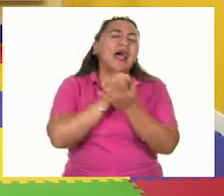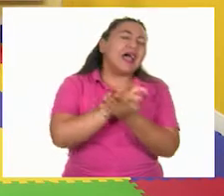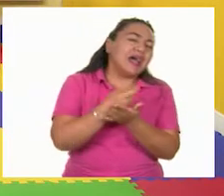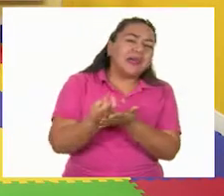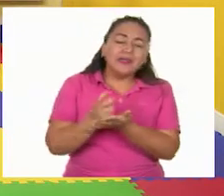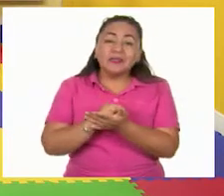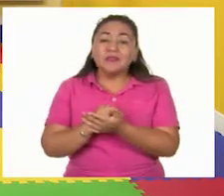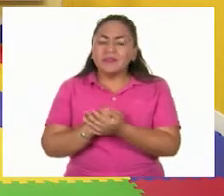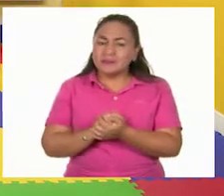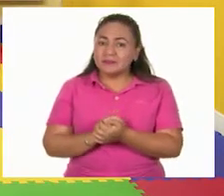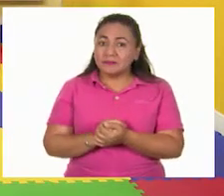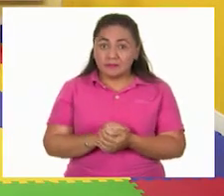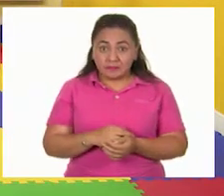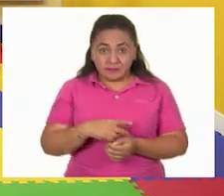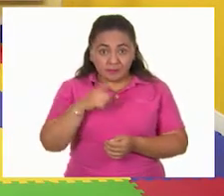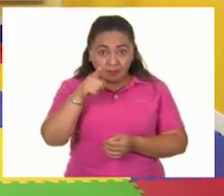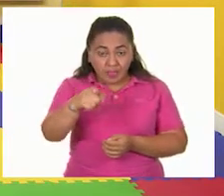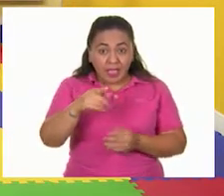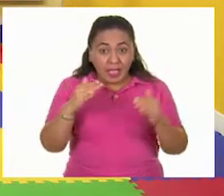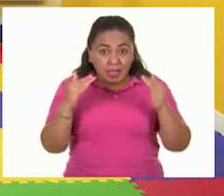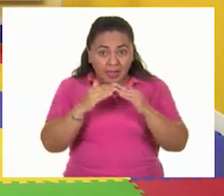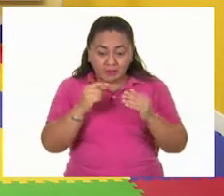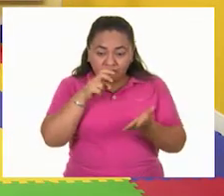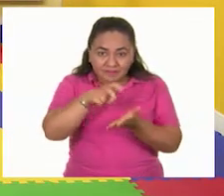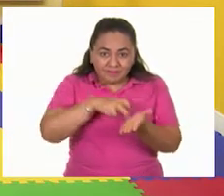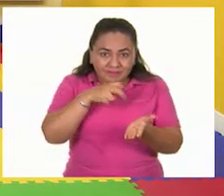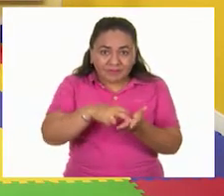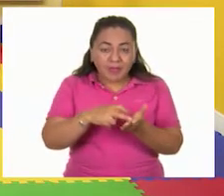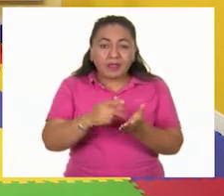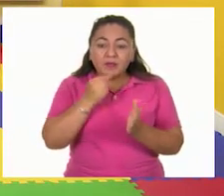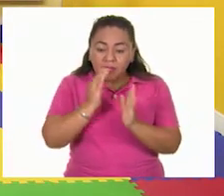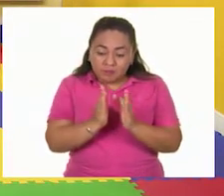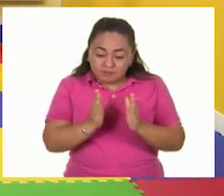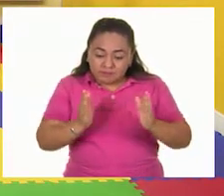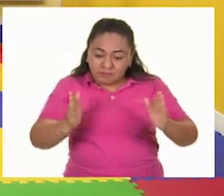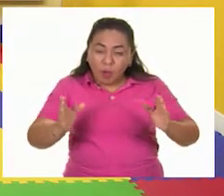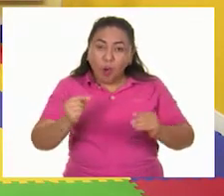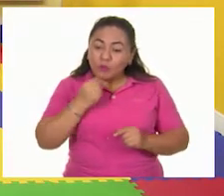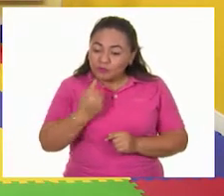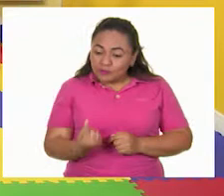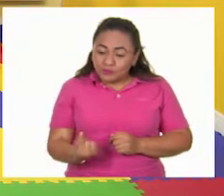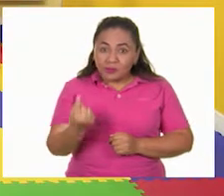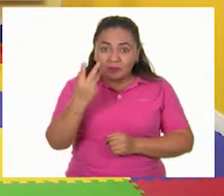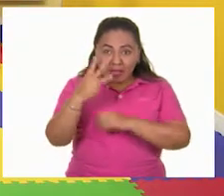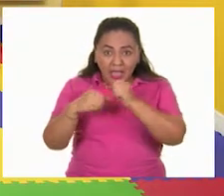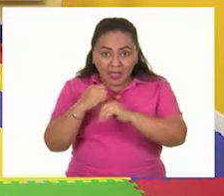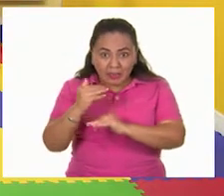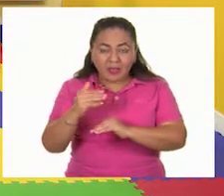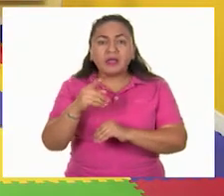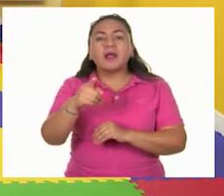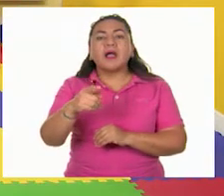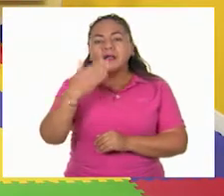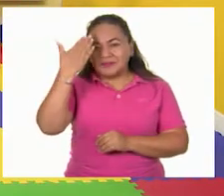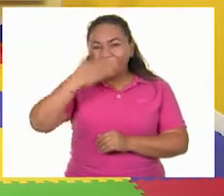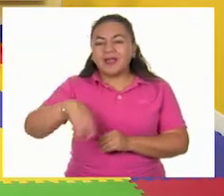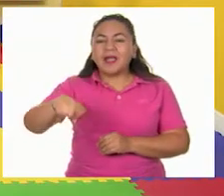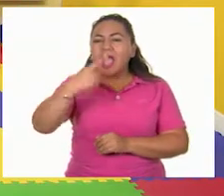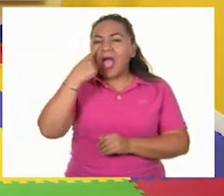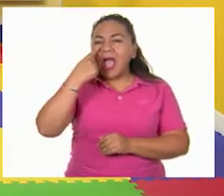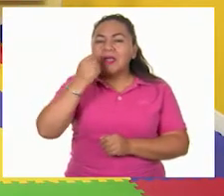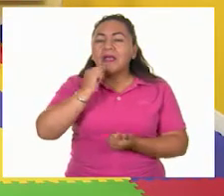Si cuidas o educas a niñas y niños en edad inicial, seguramente has vivido en más de una ocasión los